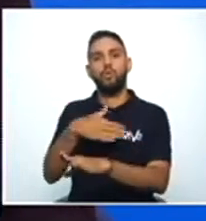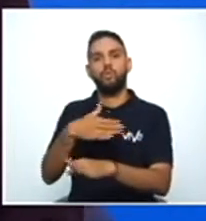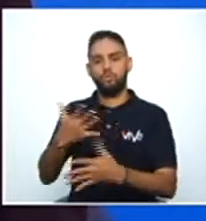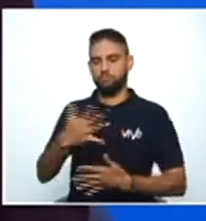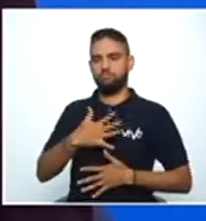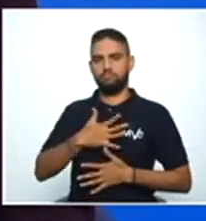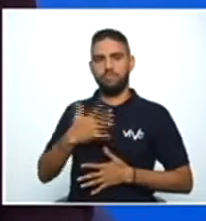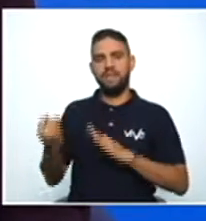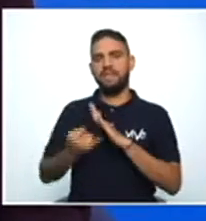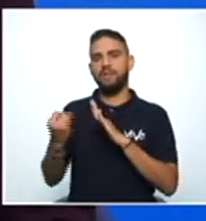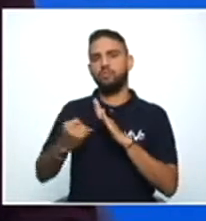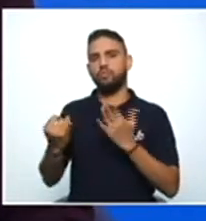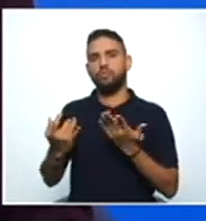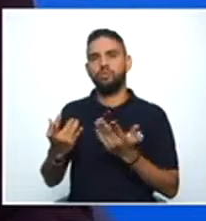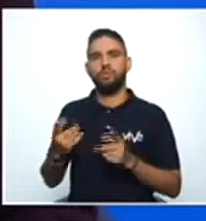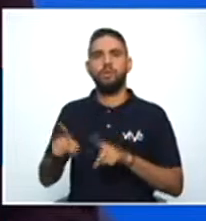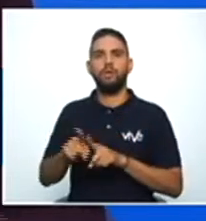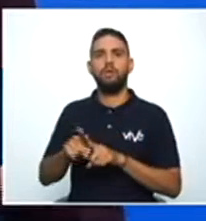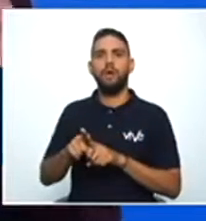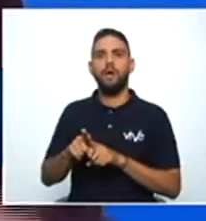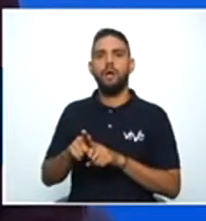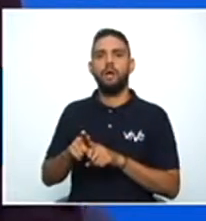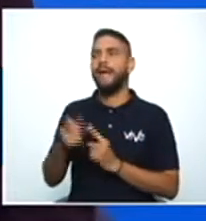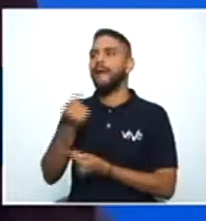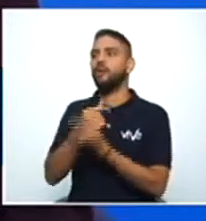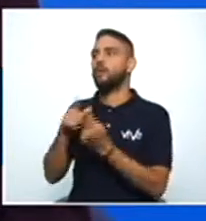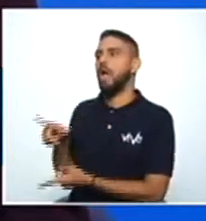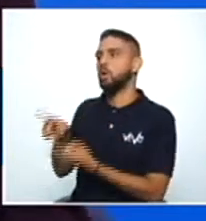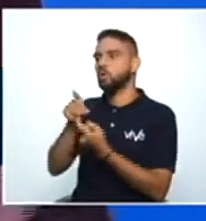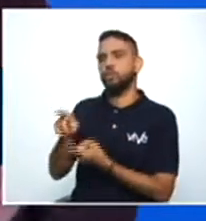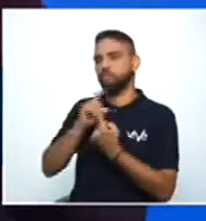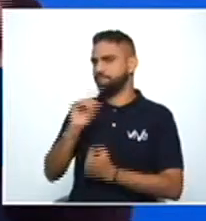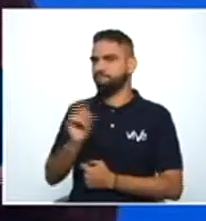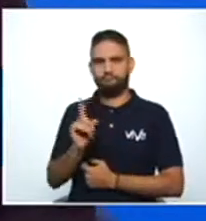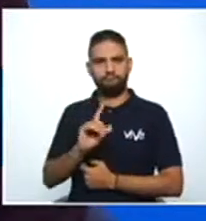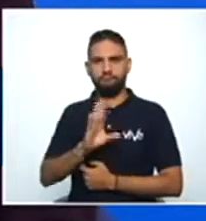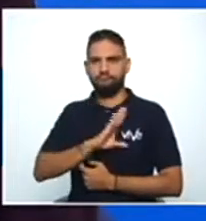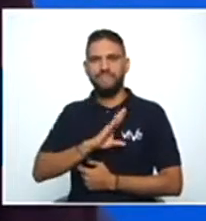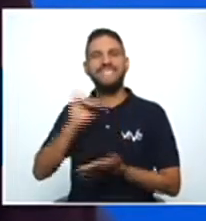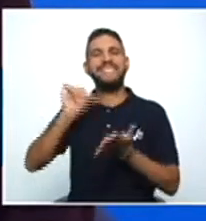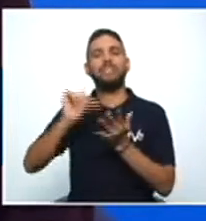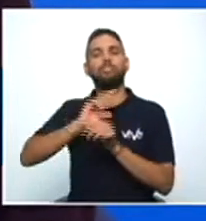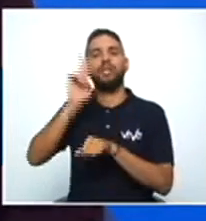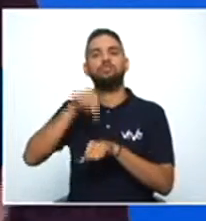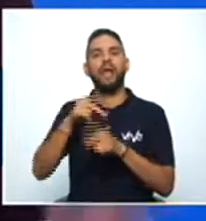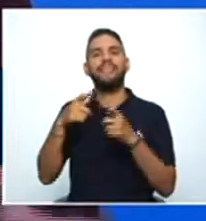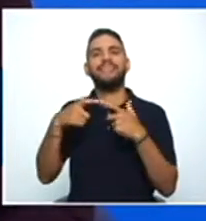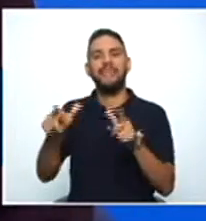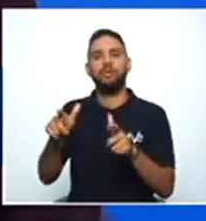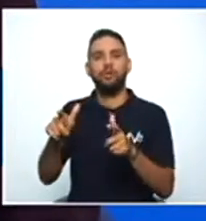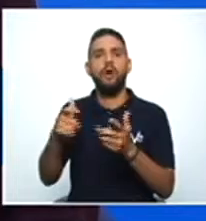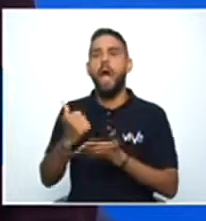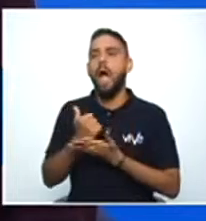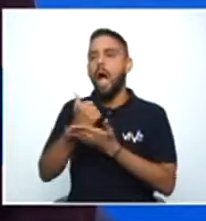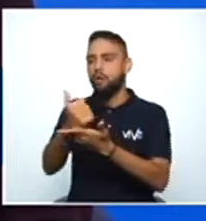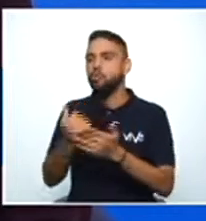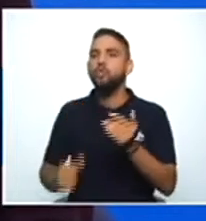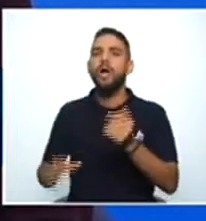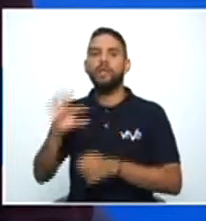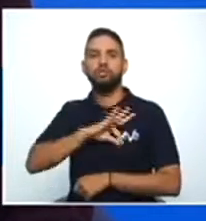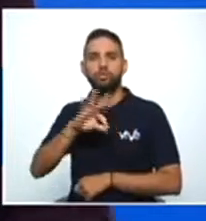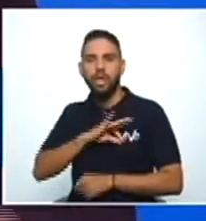como institución no tenemos un fin del punto vista económico el fin que tiene el centro nacional del disco es un fin social es un fin